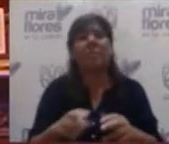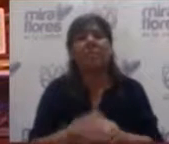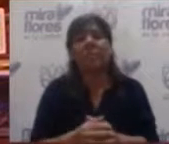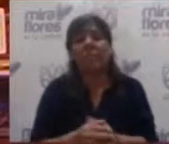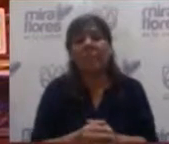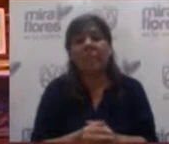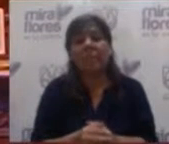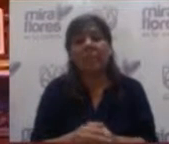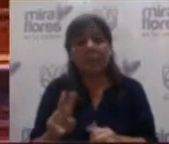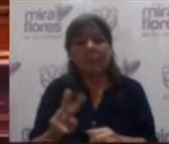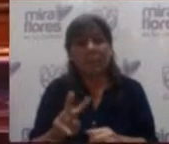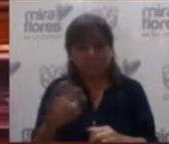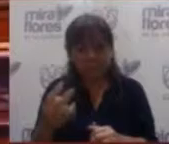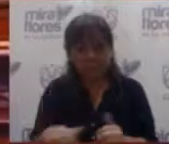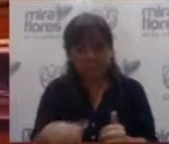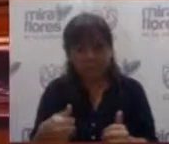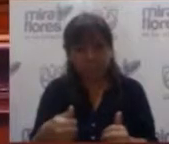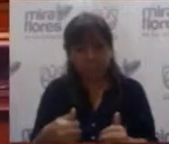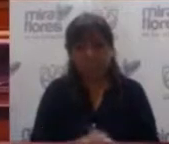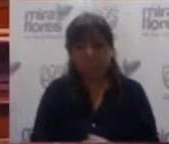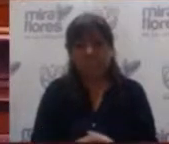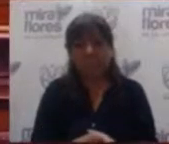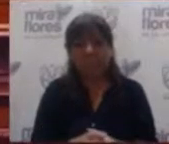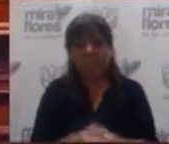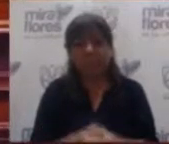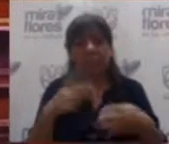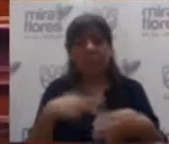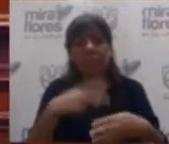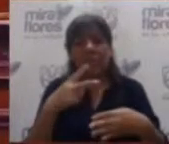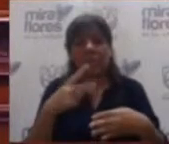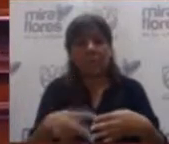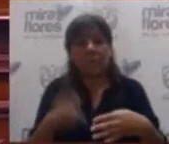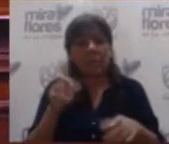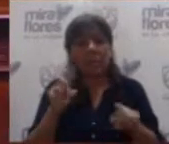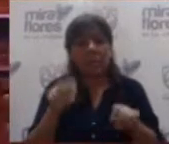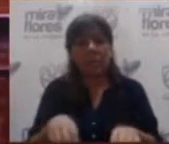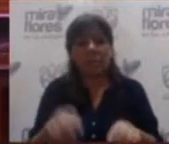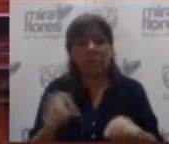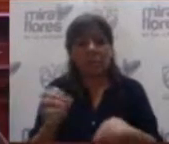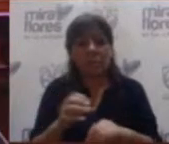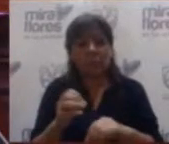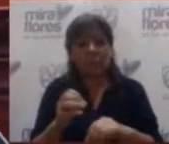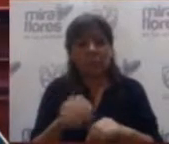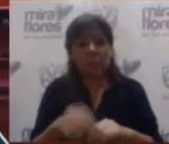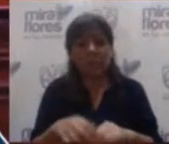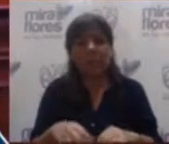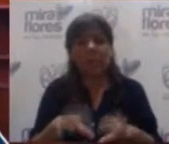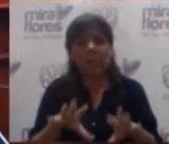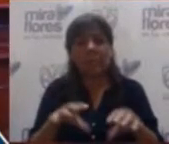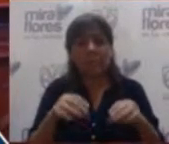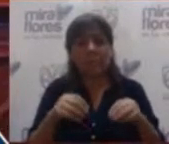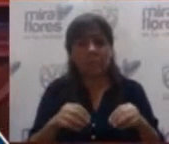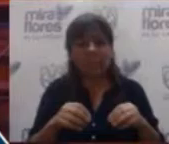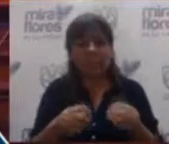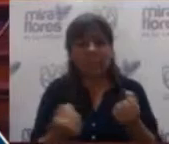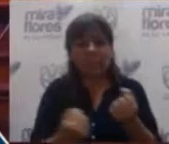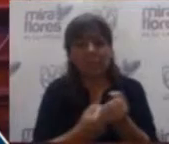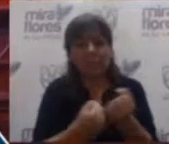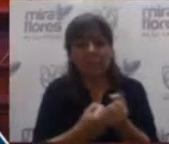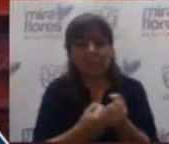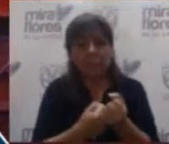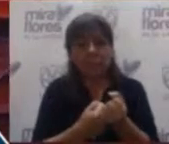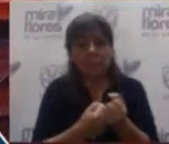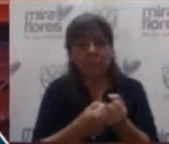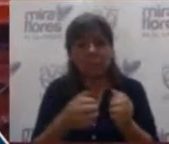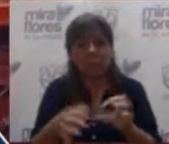al siguiente punto, por favor. Proyecto de acuerdo del Consejo que aprueba el convenio de hermanamiento y apoyo mutuo entre la